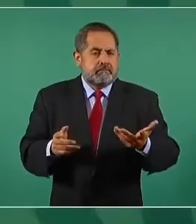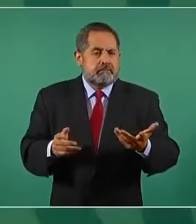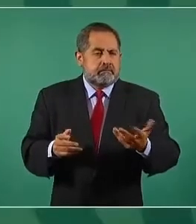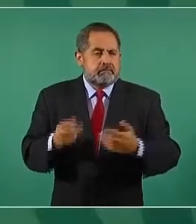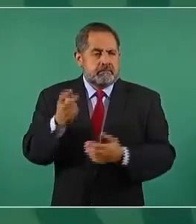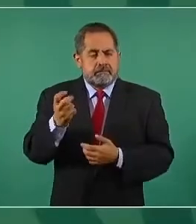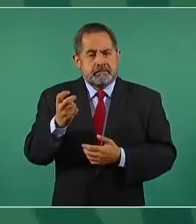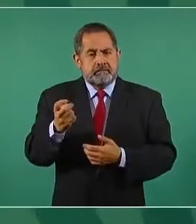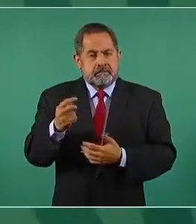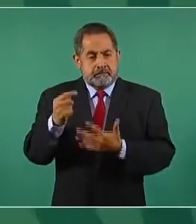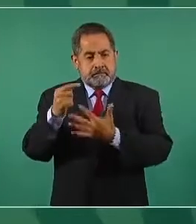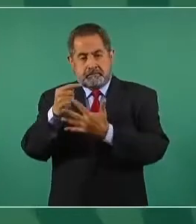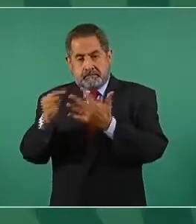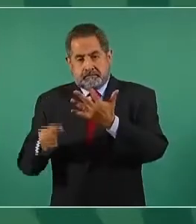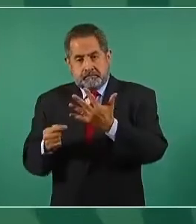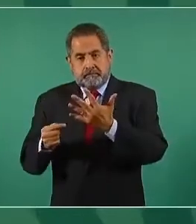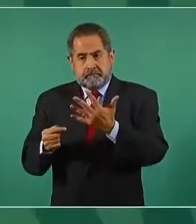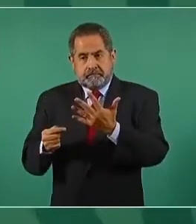Entonces, todo eso